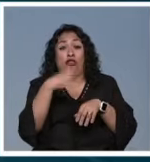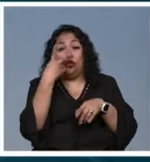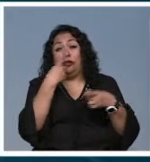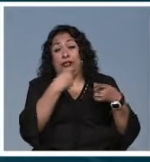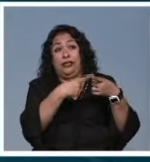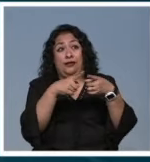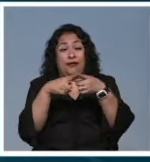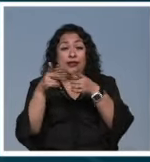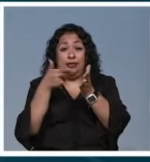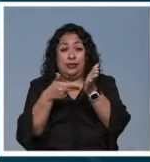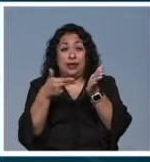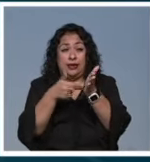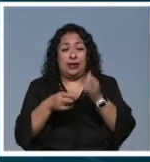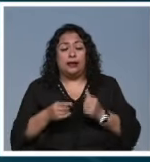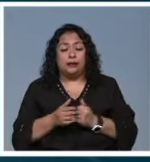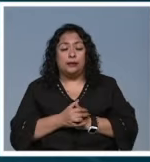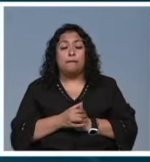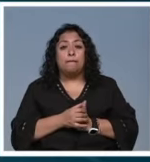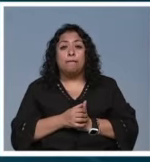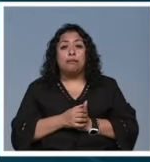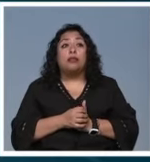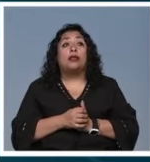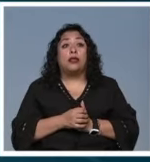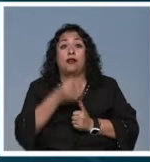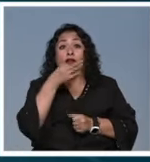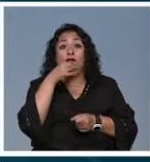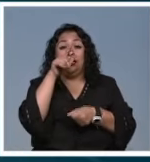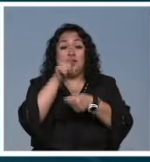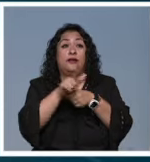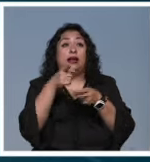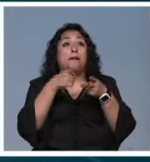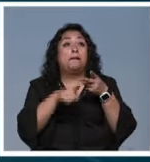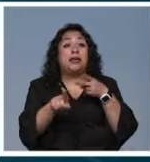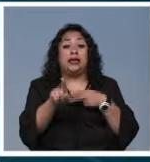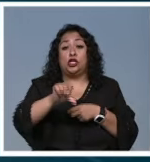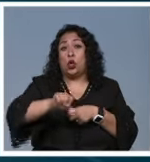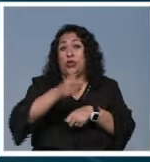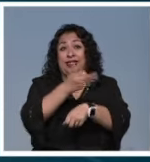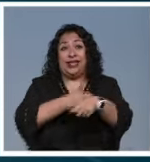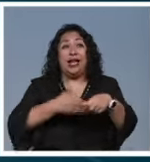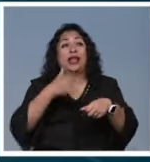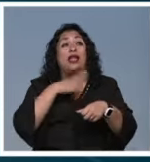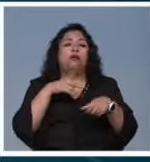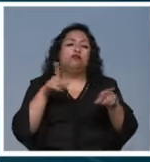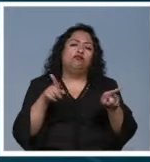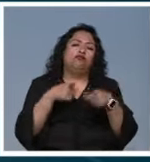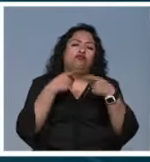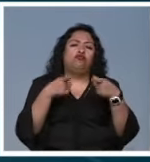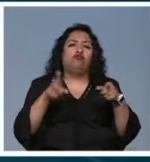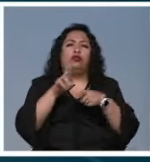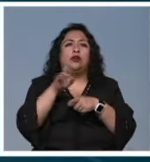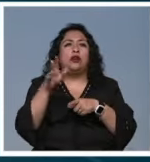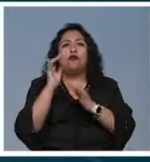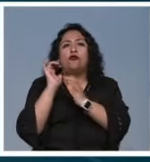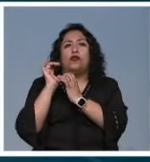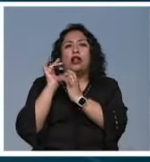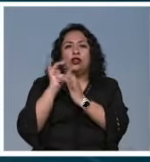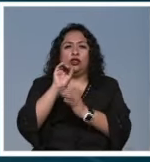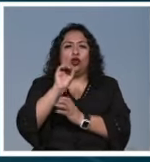diferentes talleres. El festival inició esta tarde con un recital del reconocido